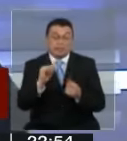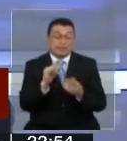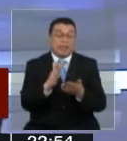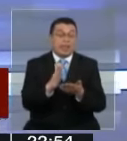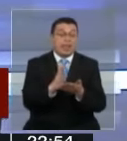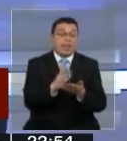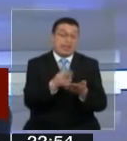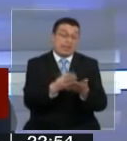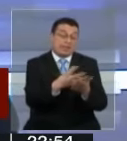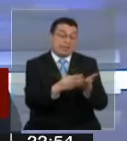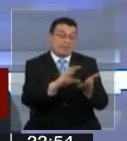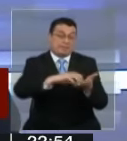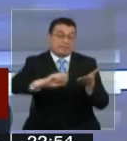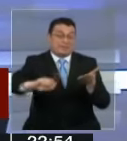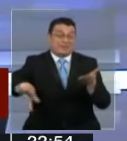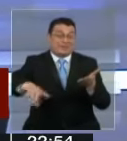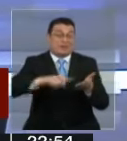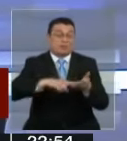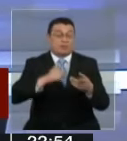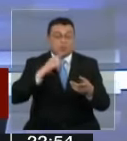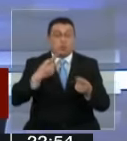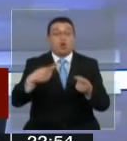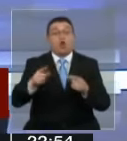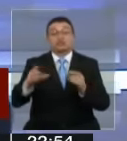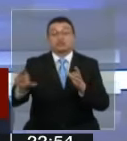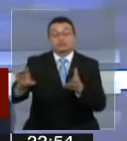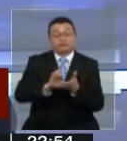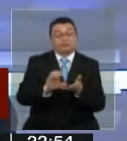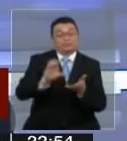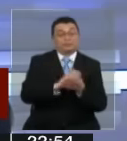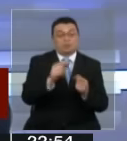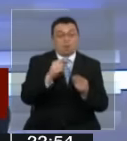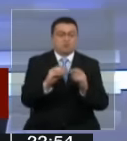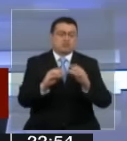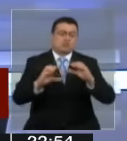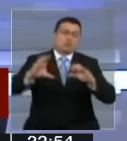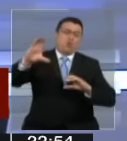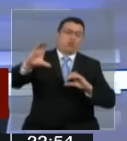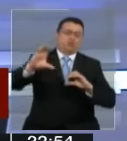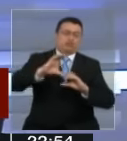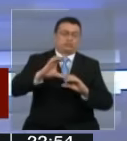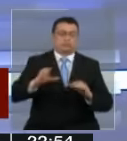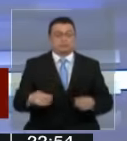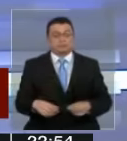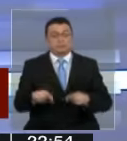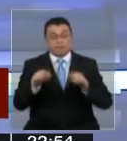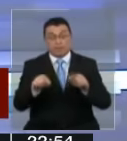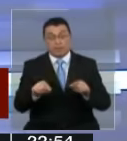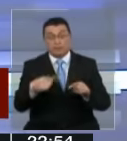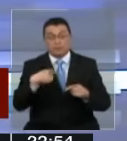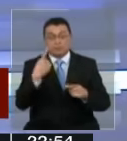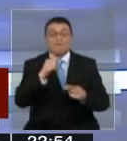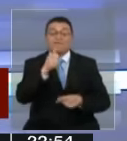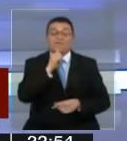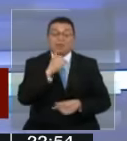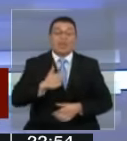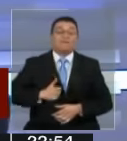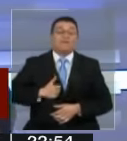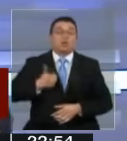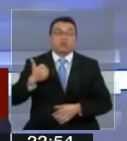eliminando esa horda de recursos que es completamente descuadrada. Yo creo que la cuestión es una falta de voluntad